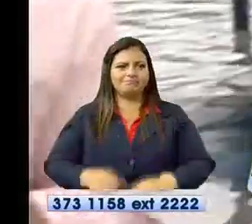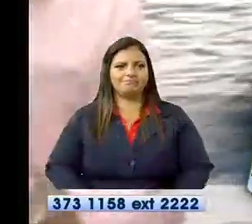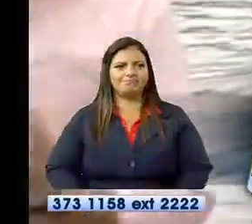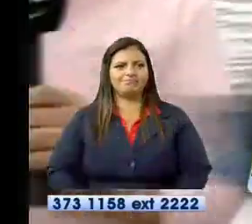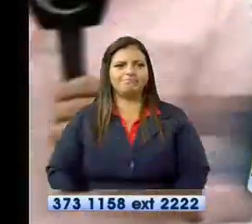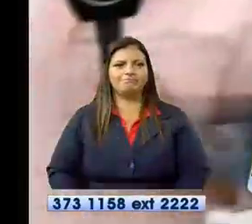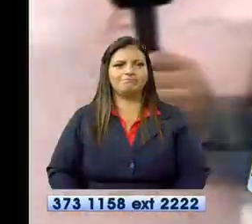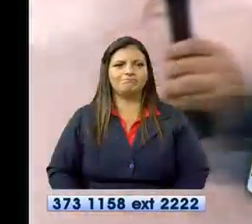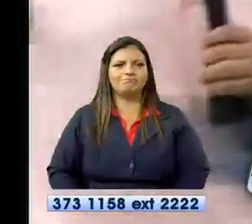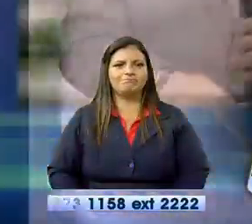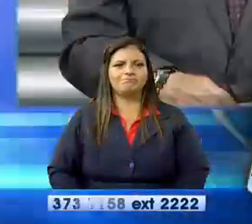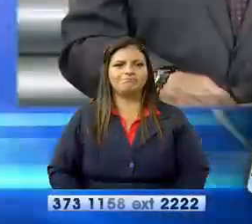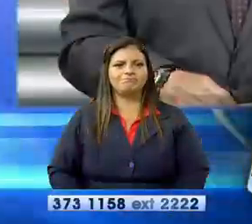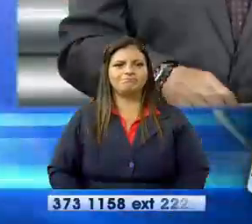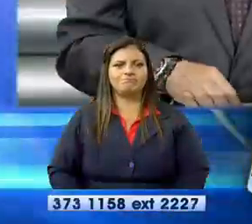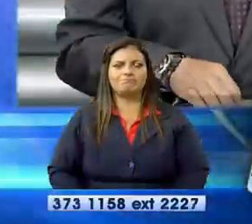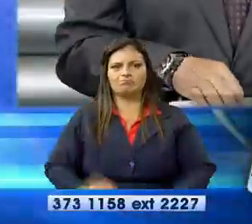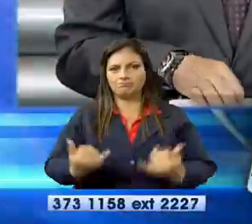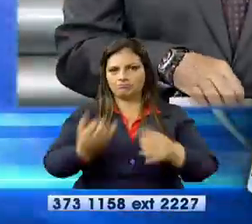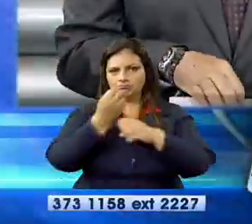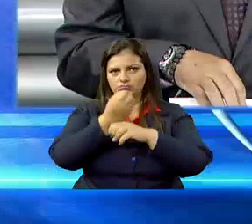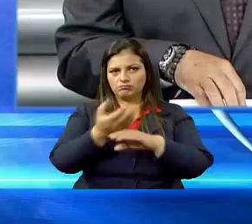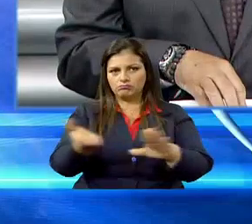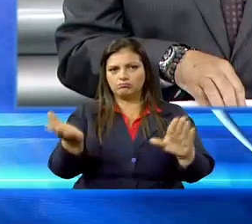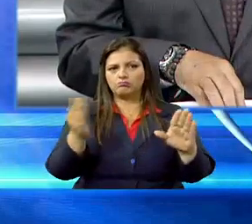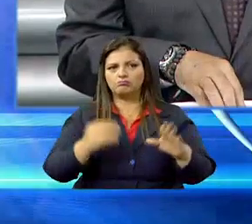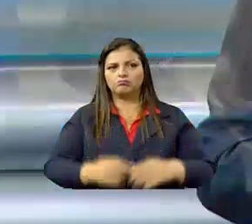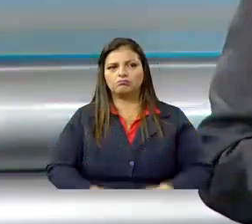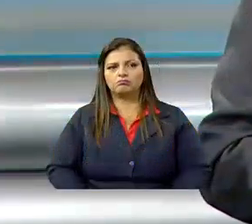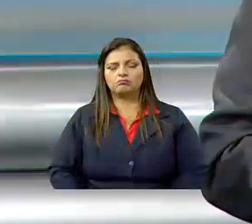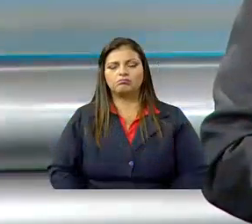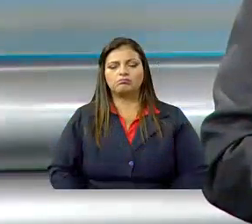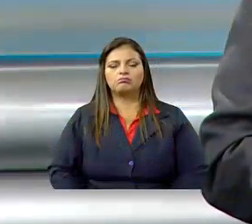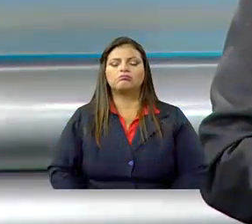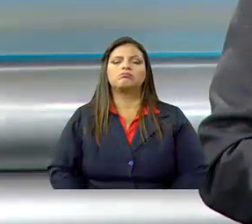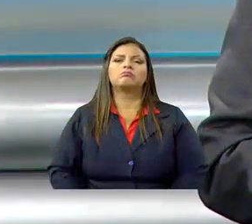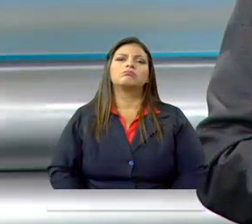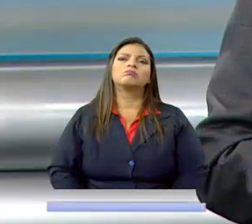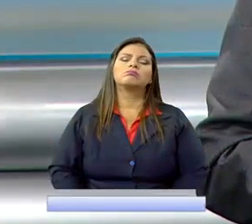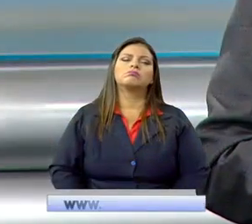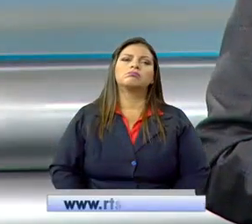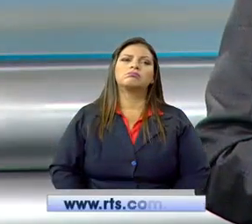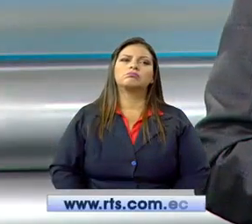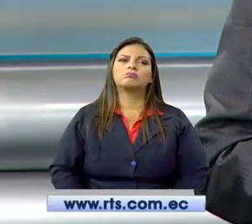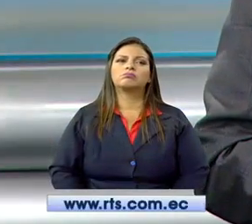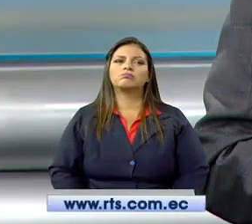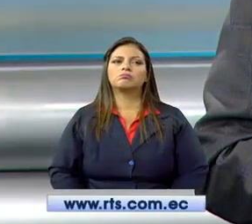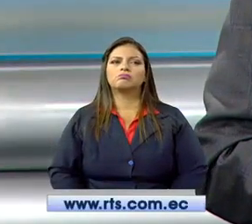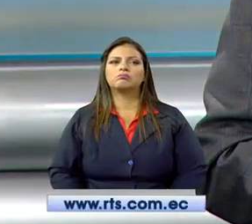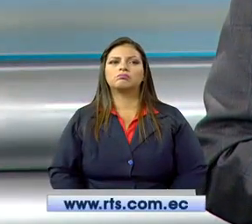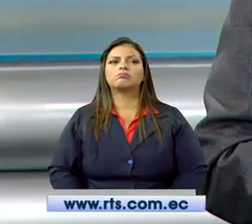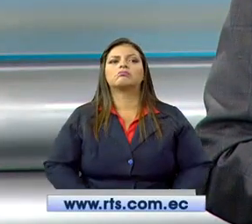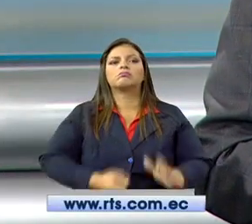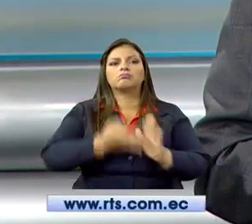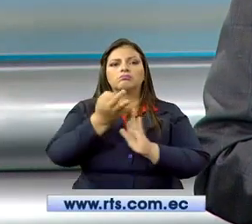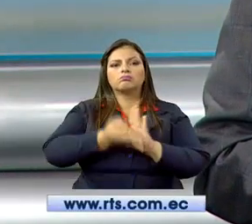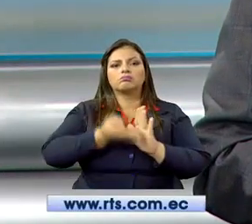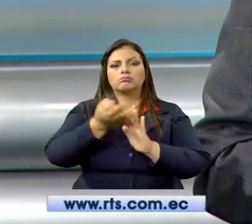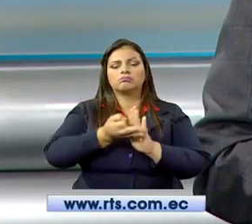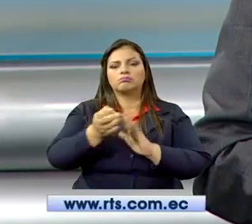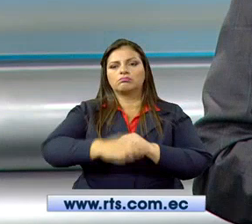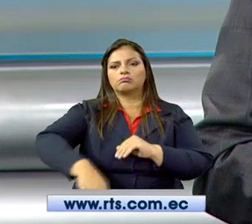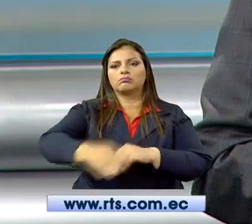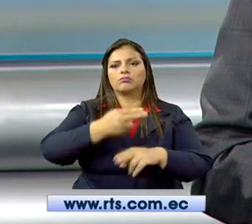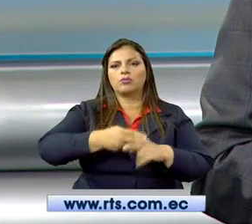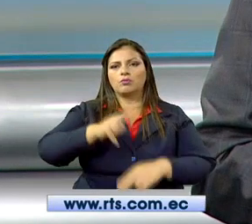ese sector. Ahora les informamos que un incendio consumió una vivienda y dejó una persona herida en la cooperativa 28 de agosto del